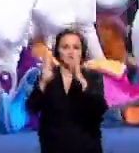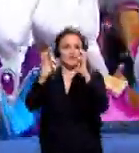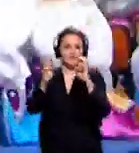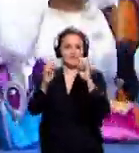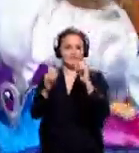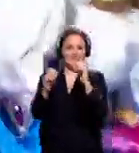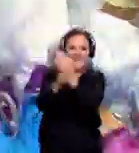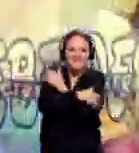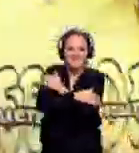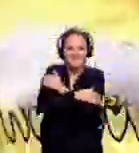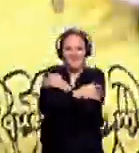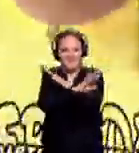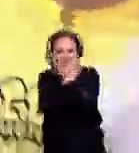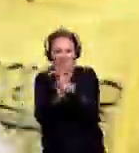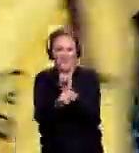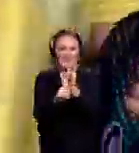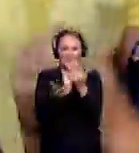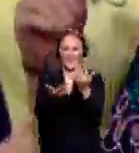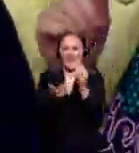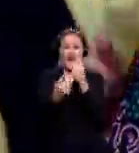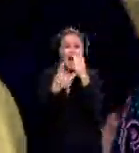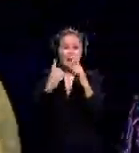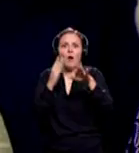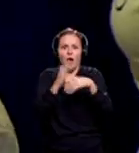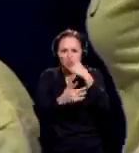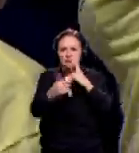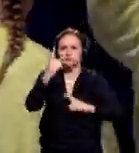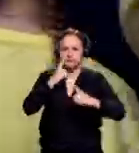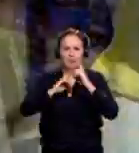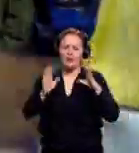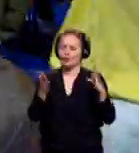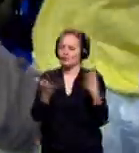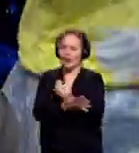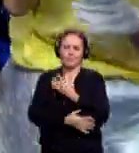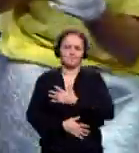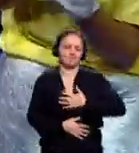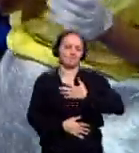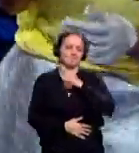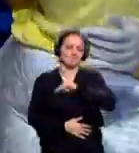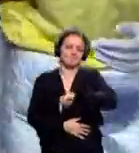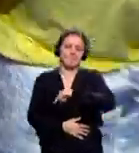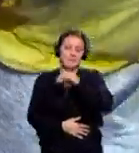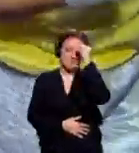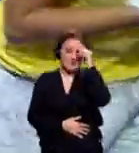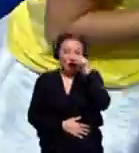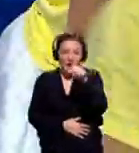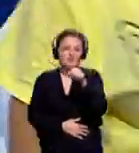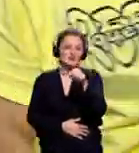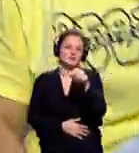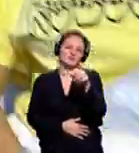esa canción merecen premio. La frase, atentos, decía: la comida en el colegio es más mala que la